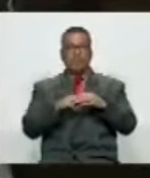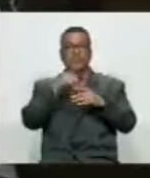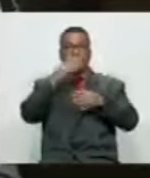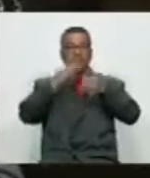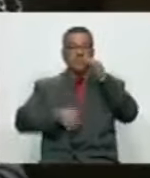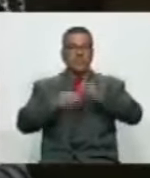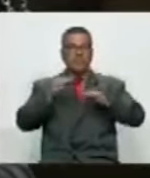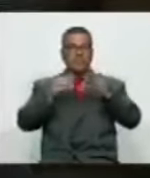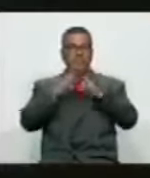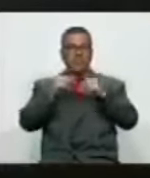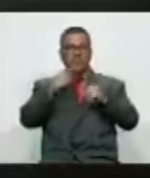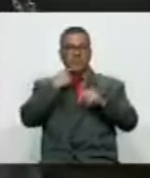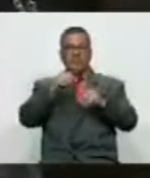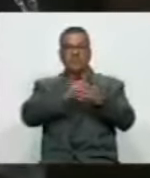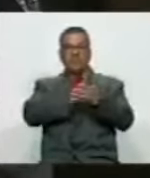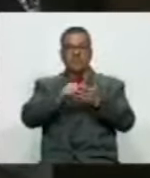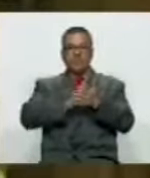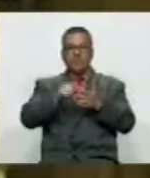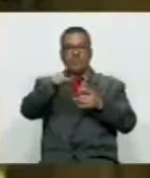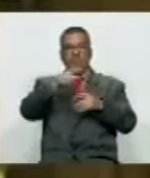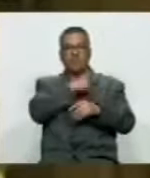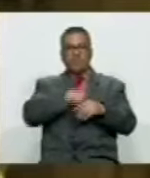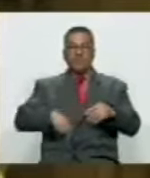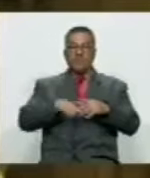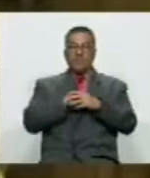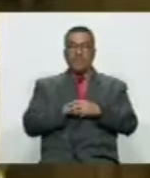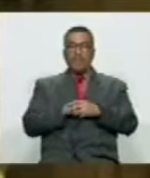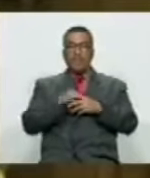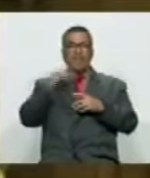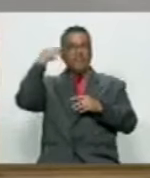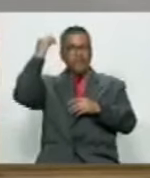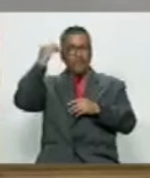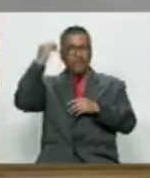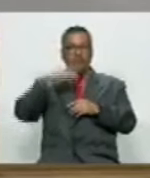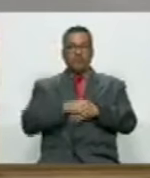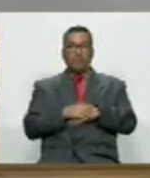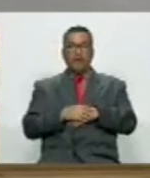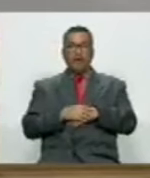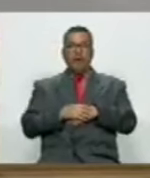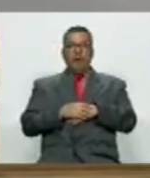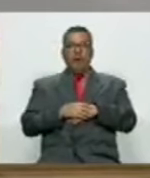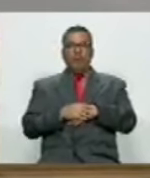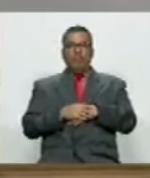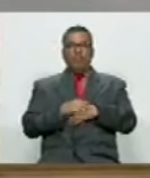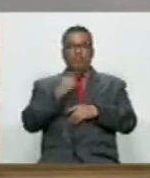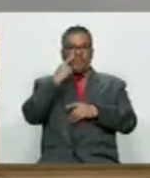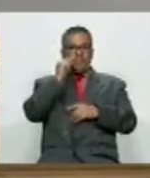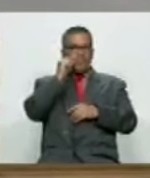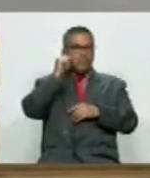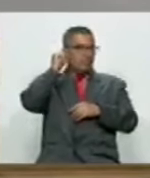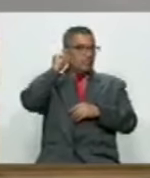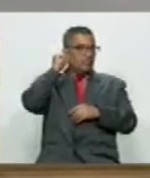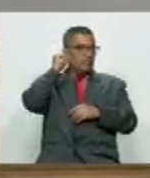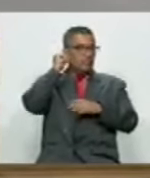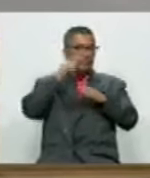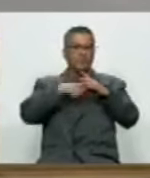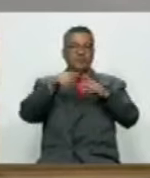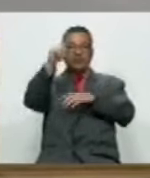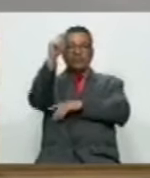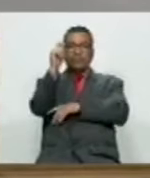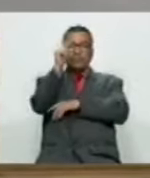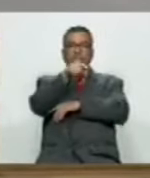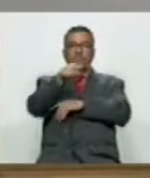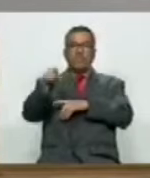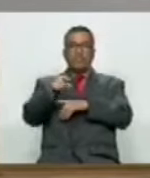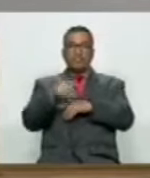ordenamiento jurídico. Es todo del artículo, ciudadano presidente. En consideración, las honorables diputadas y los